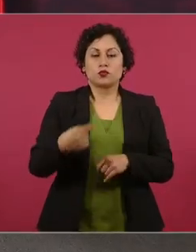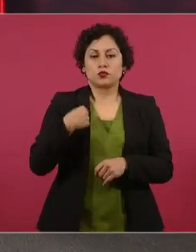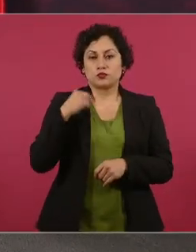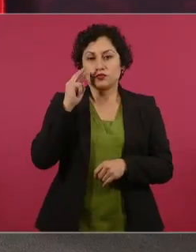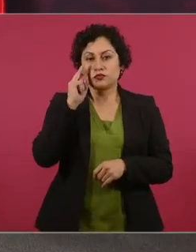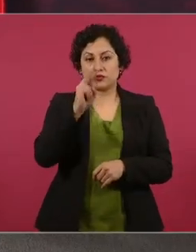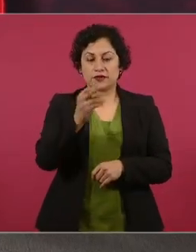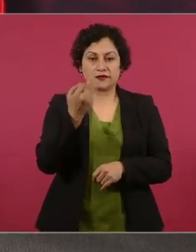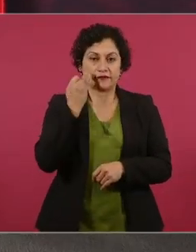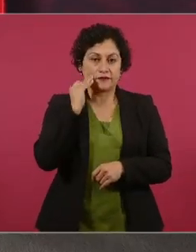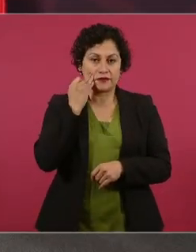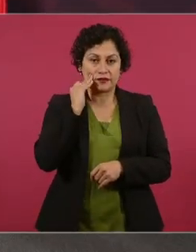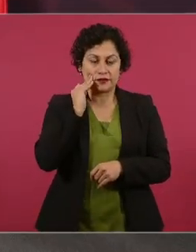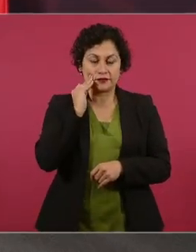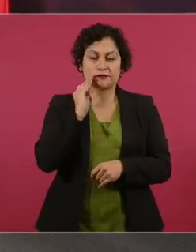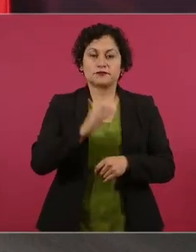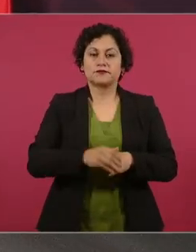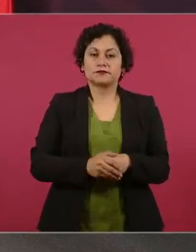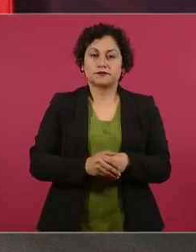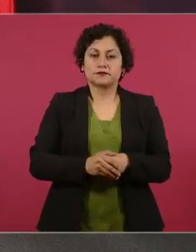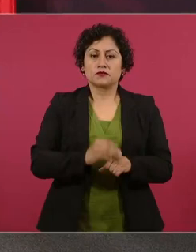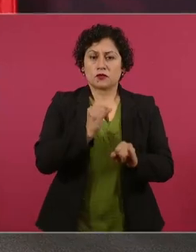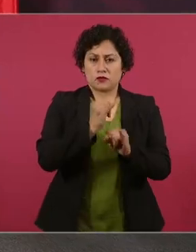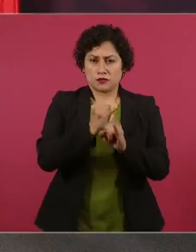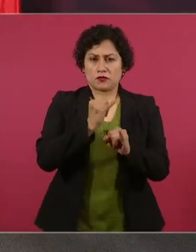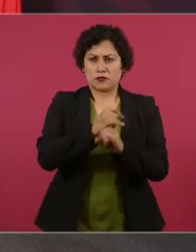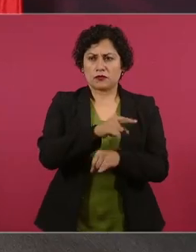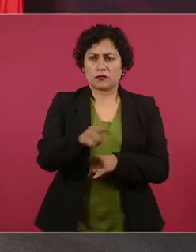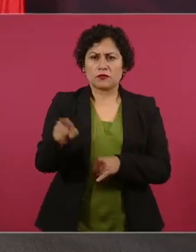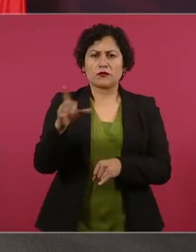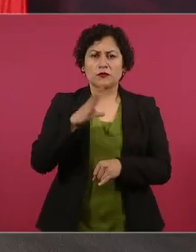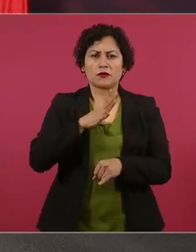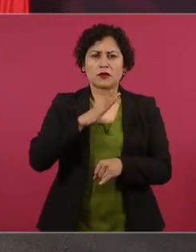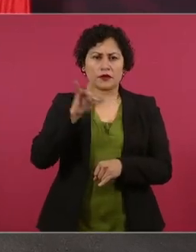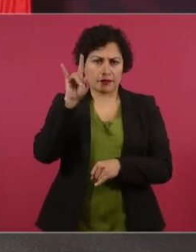Hay un diablito en las redes.